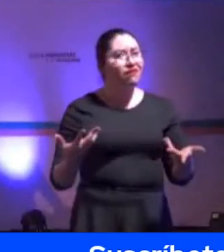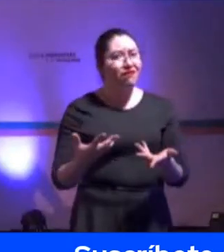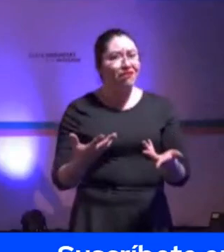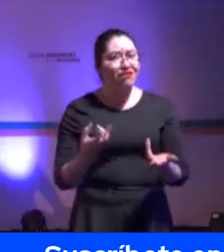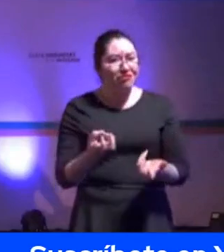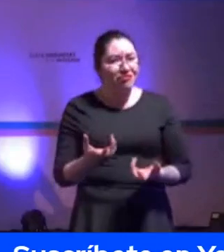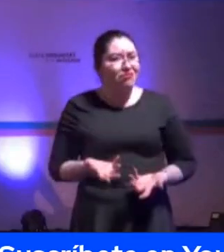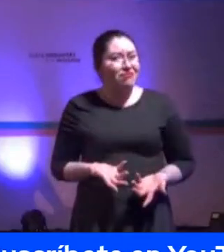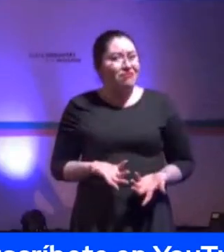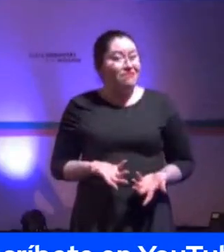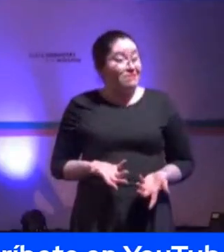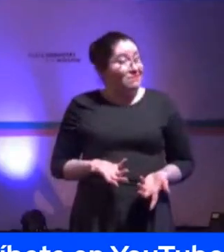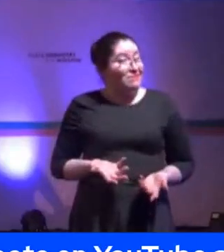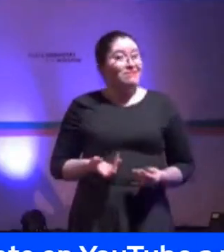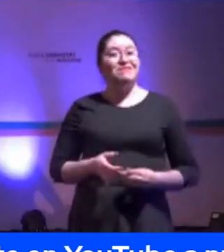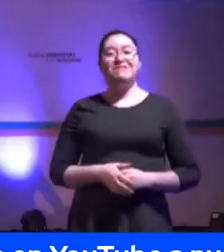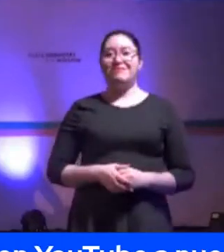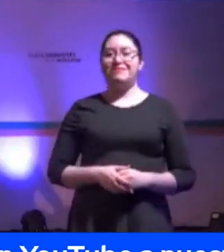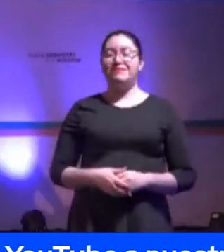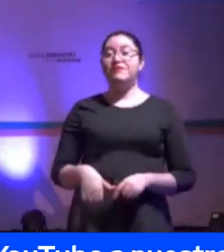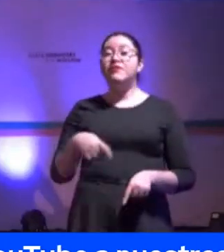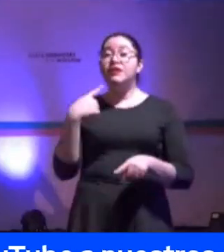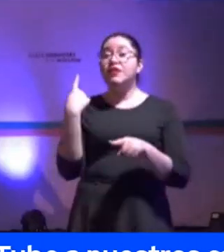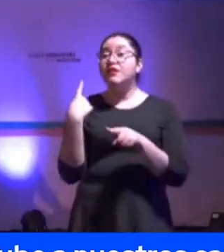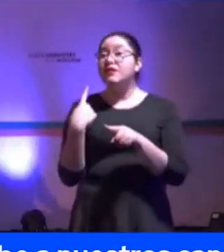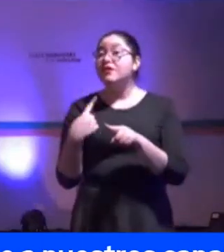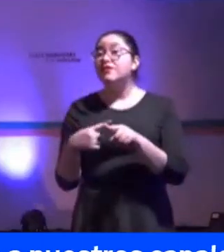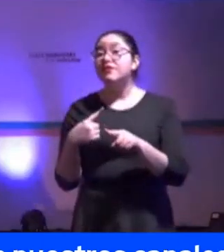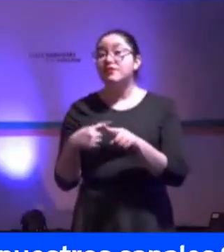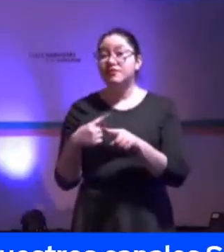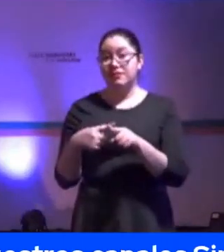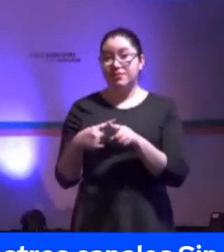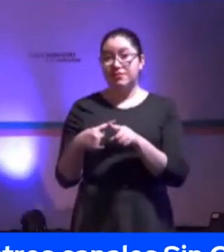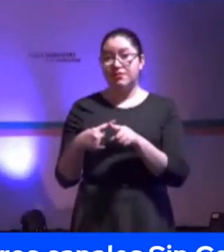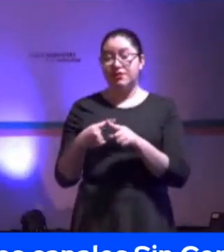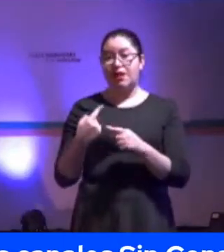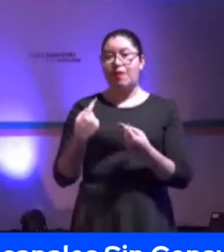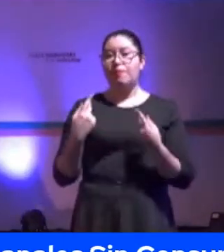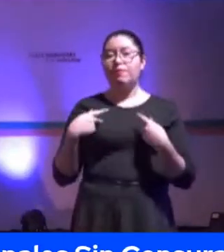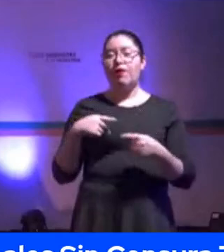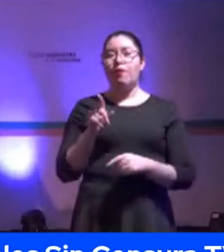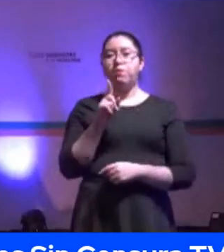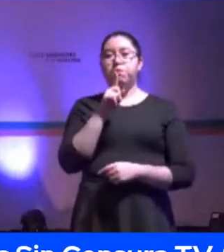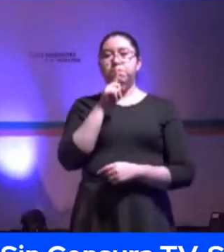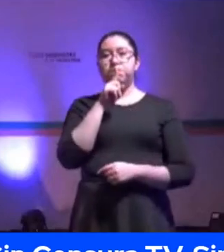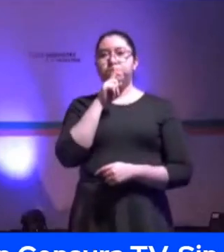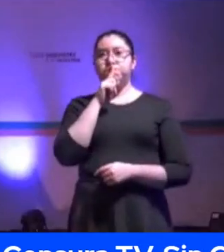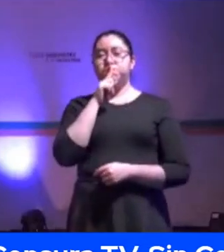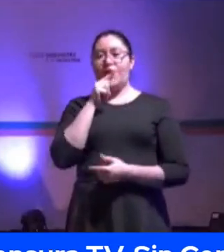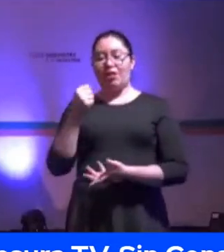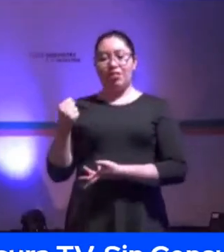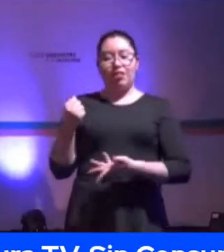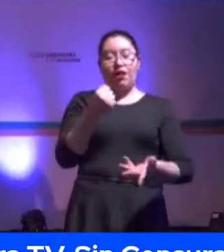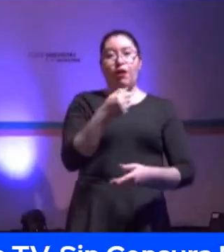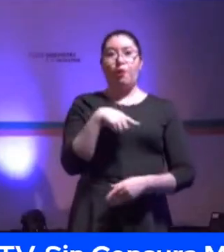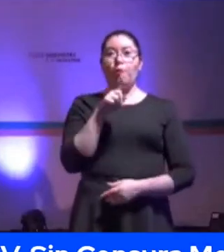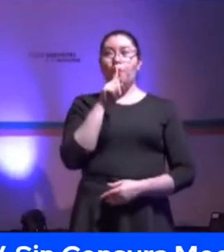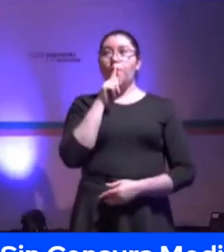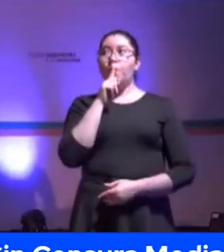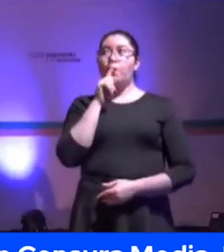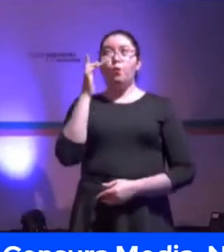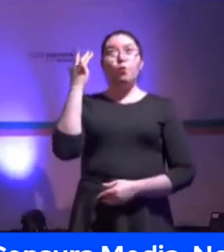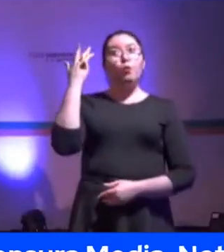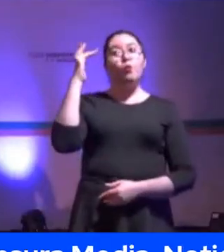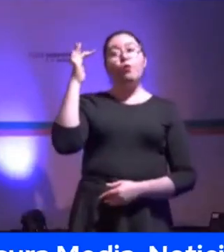ustedes. ¿Quiénes son los que se callan a punta de ceros? ¿Quiénes son los